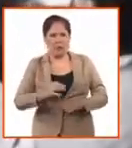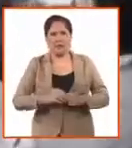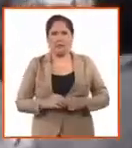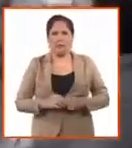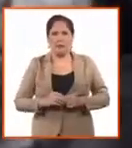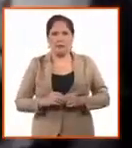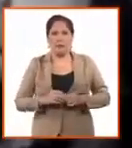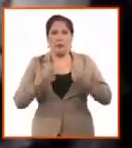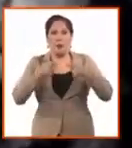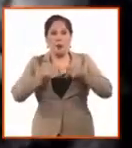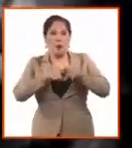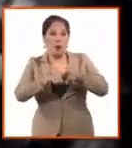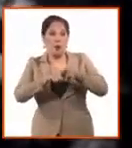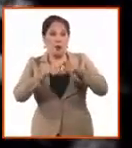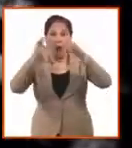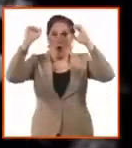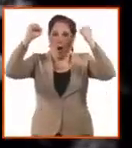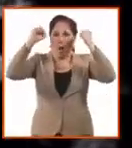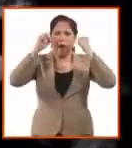bien